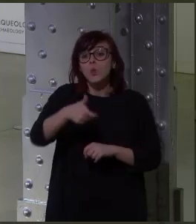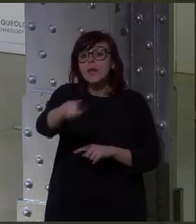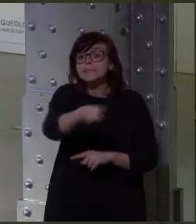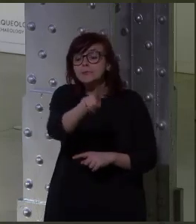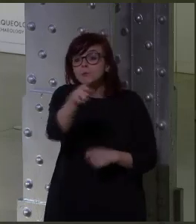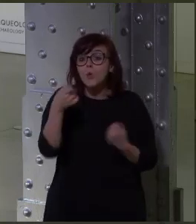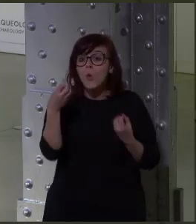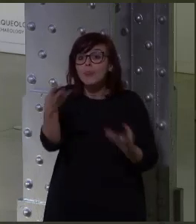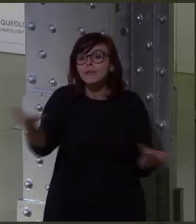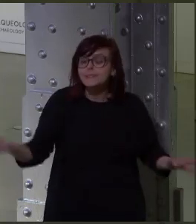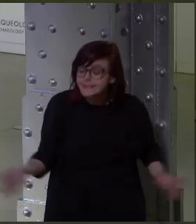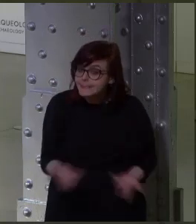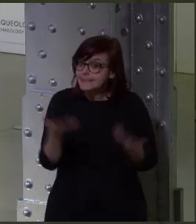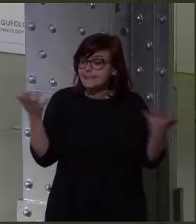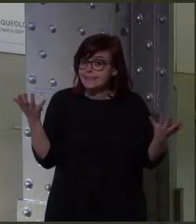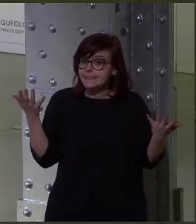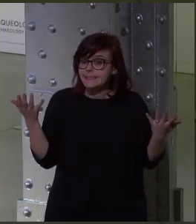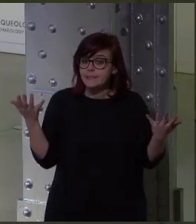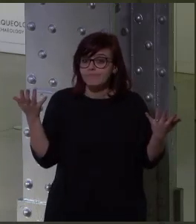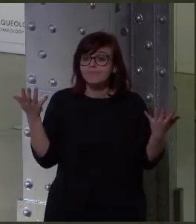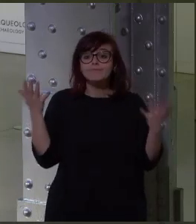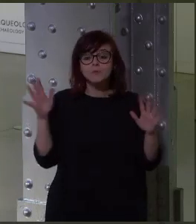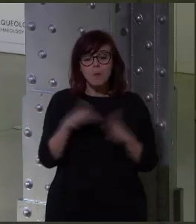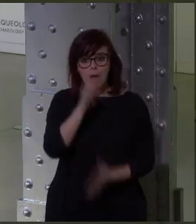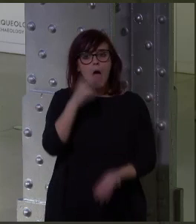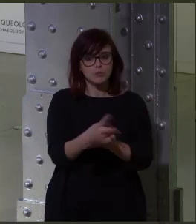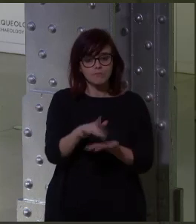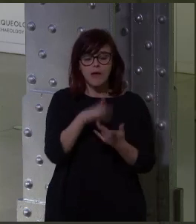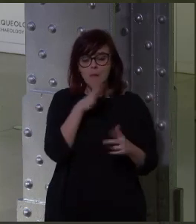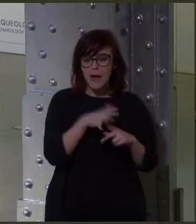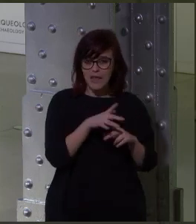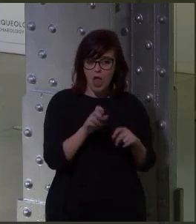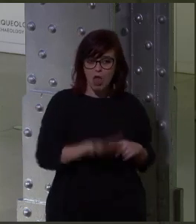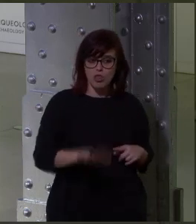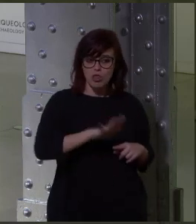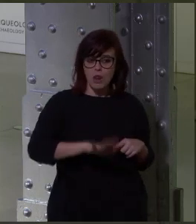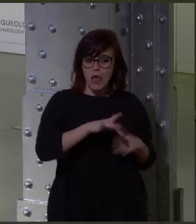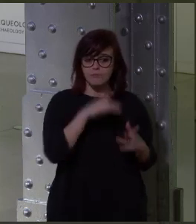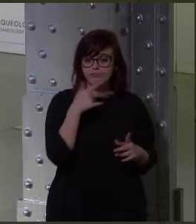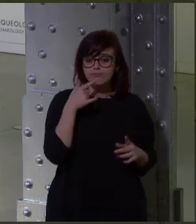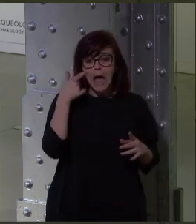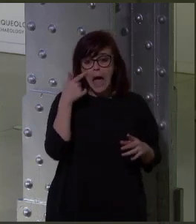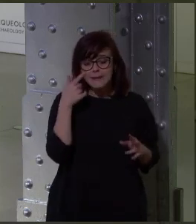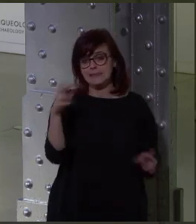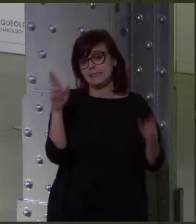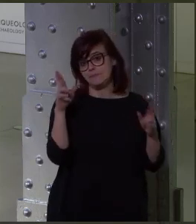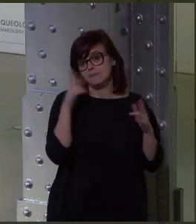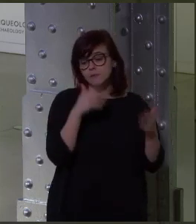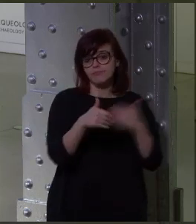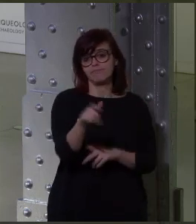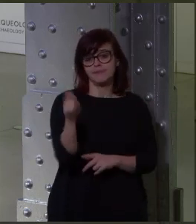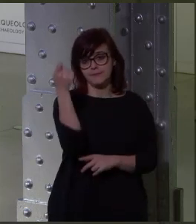no, sí claramente apostó por crear el Parque Nacional, y yo creo que entre todos conseguiremos